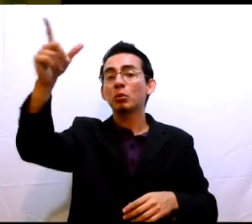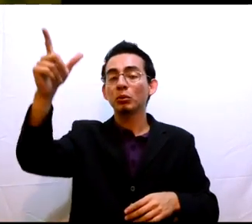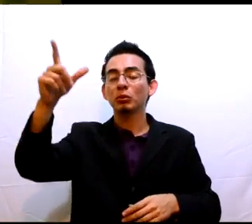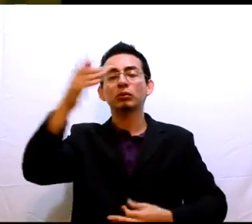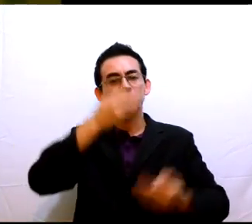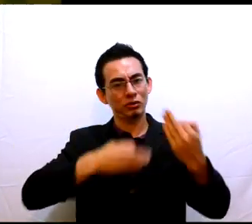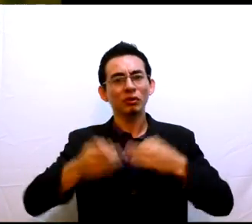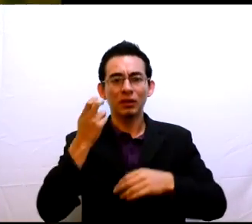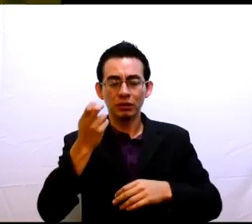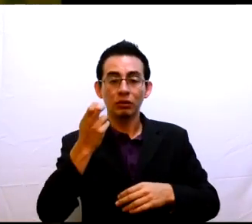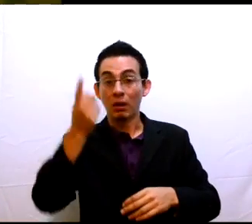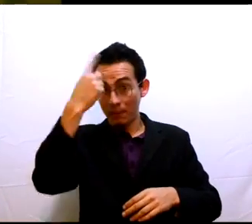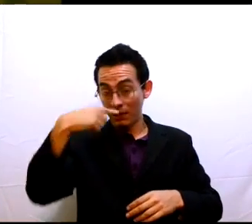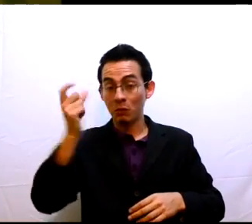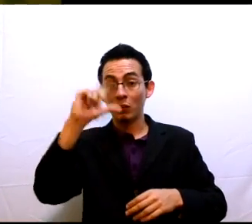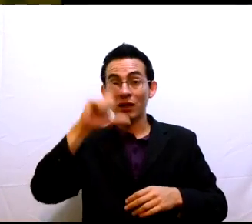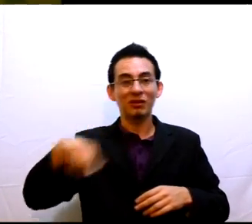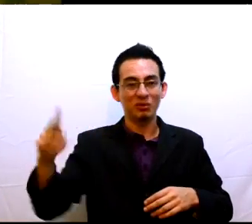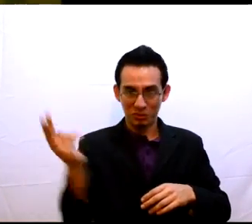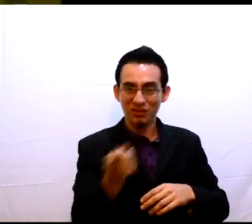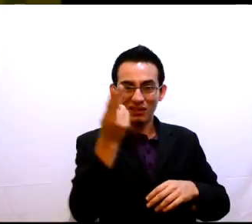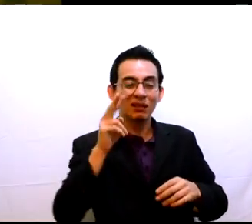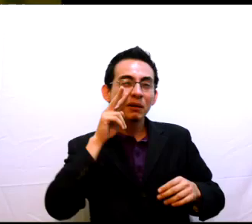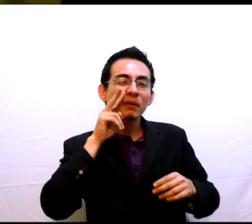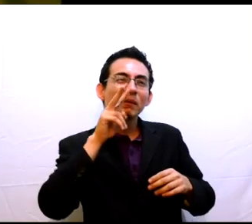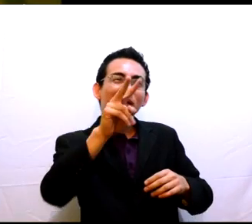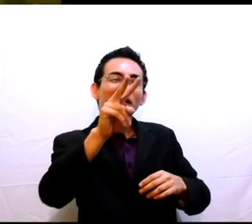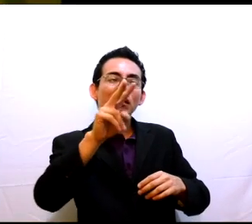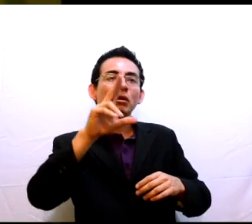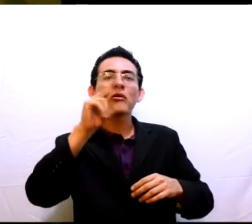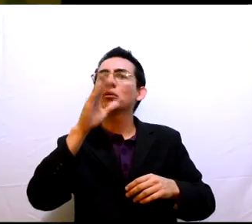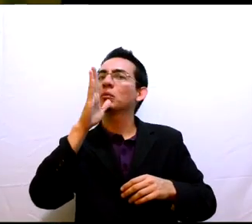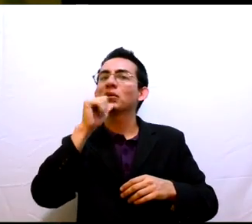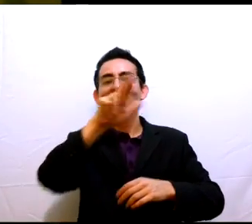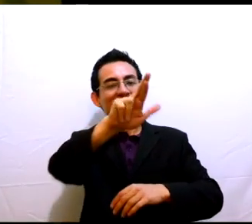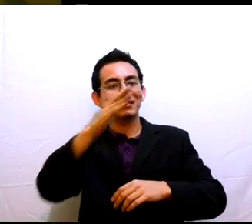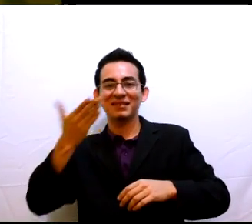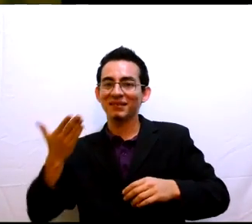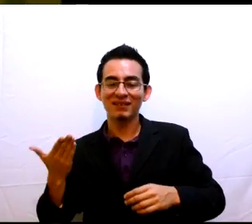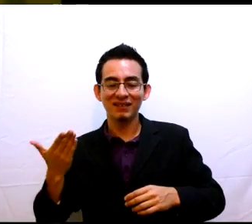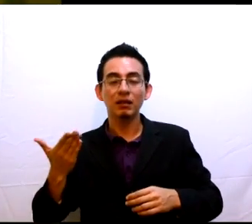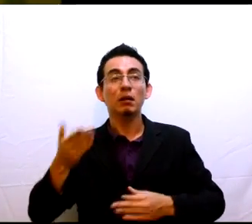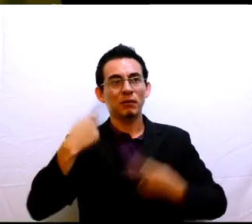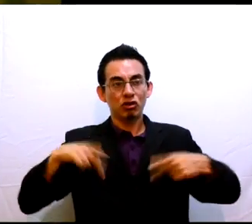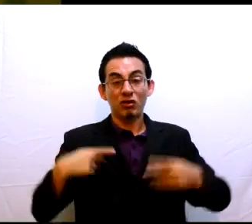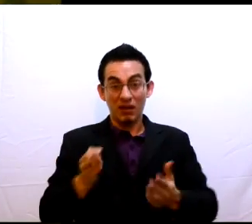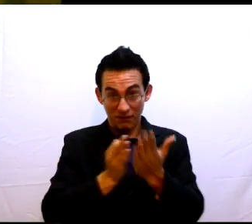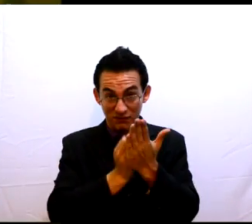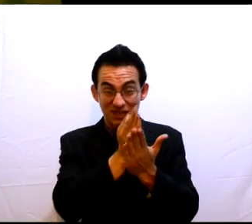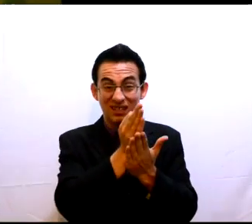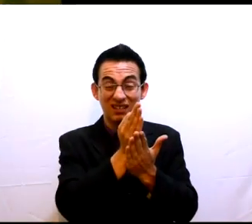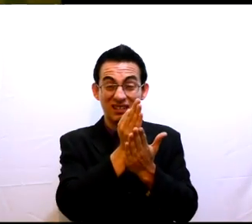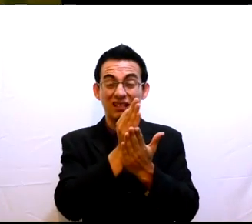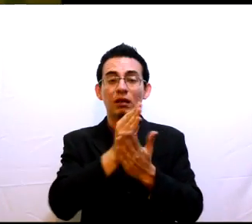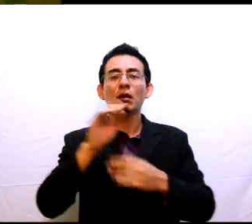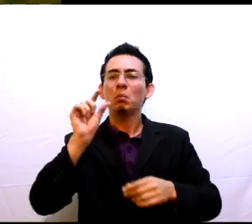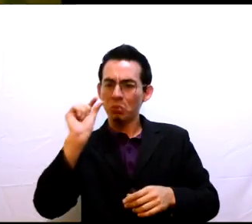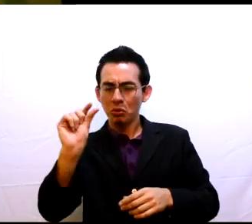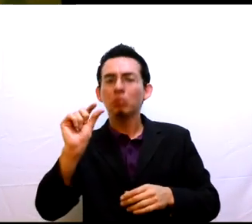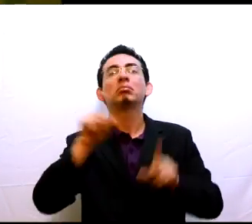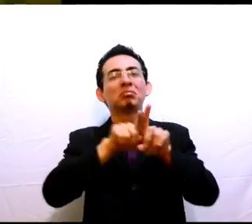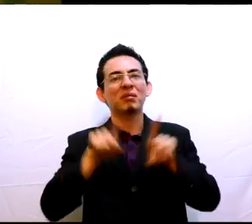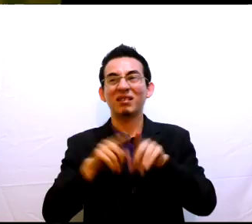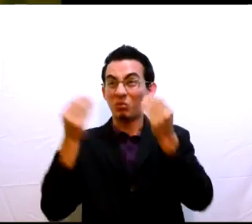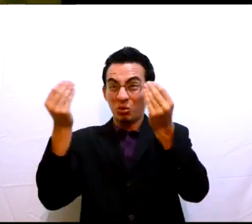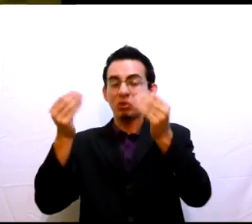injustas para que cuando estas faltas nos reciban en las moradas eternas el que tienen lo muy poco también en lo más